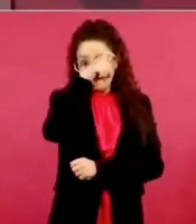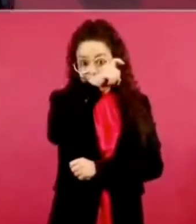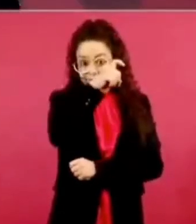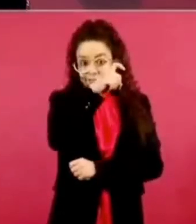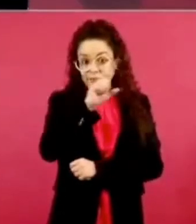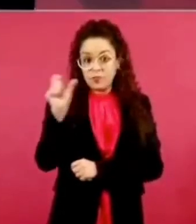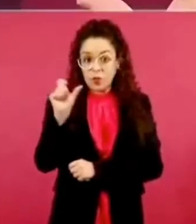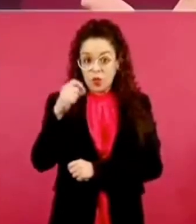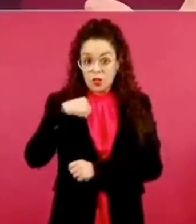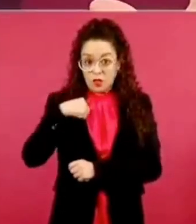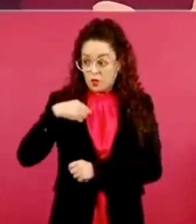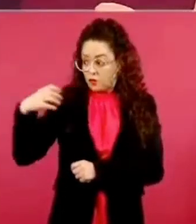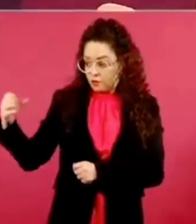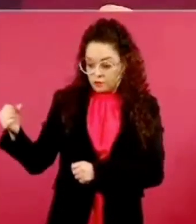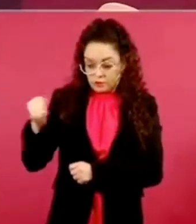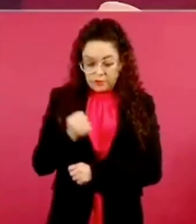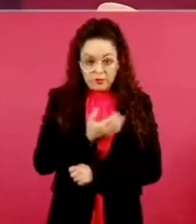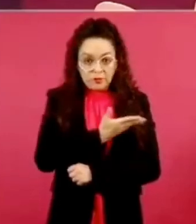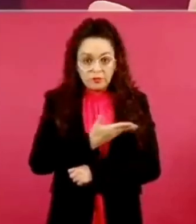me sorprendió